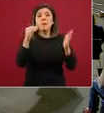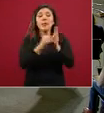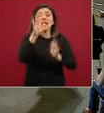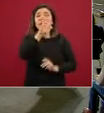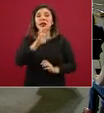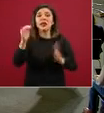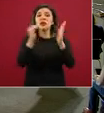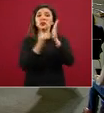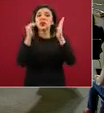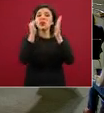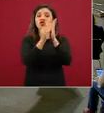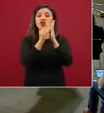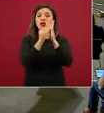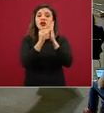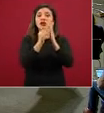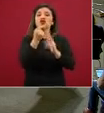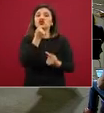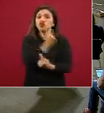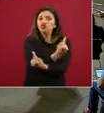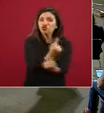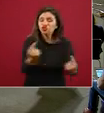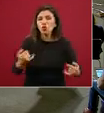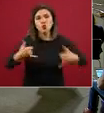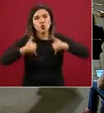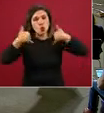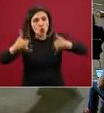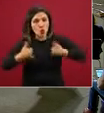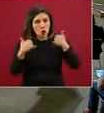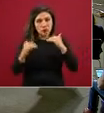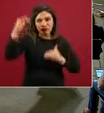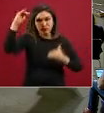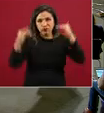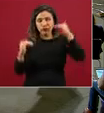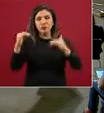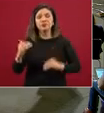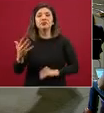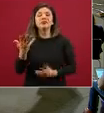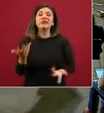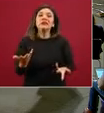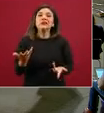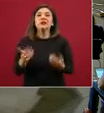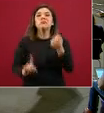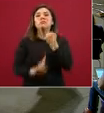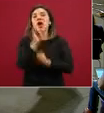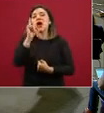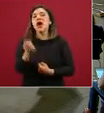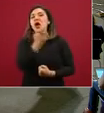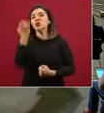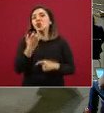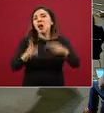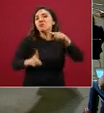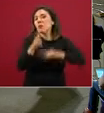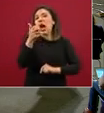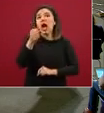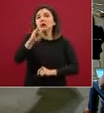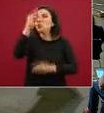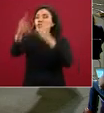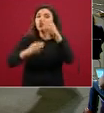1.500 millones de niñas, niños, adolescentes, jóvenes tuvieron que suspender clases en el